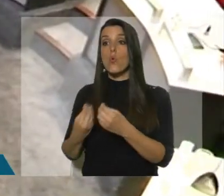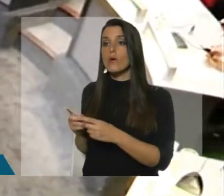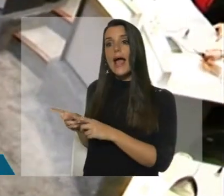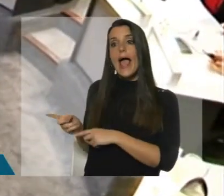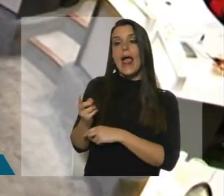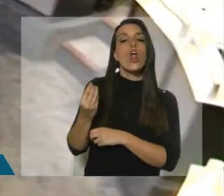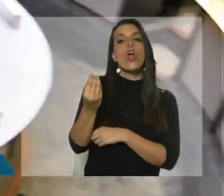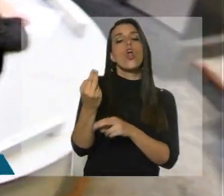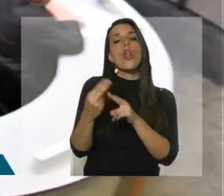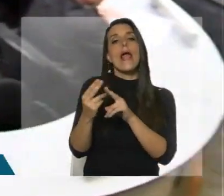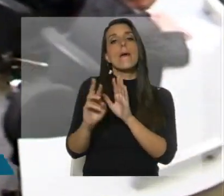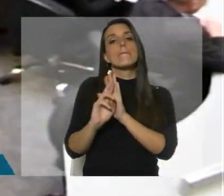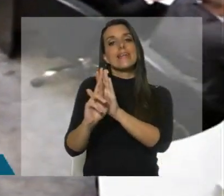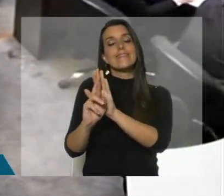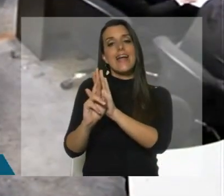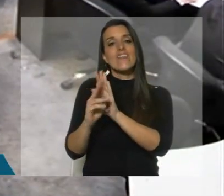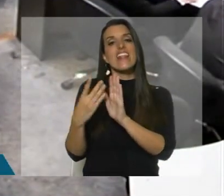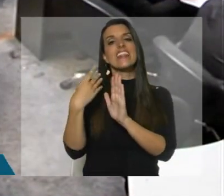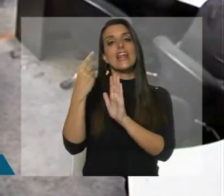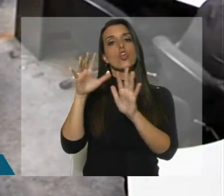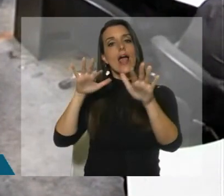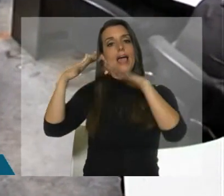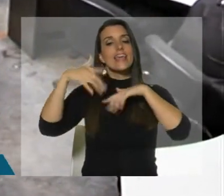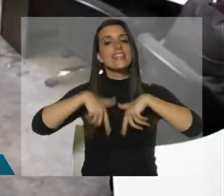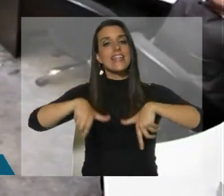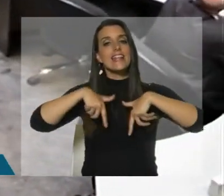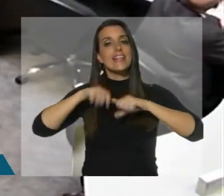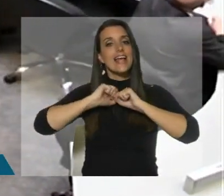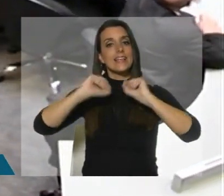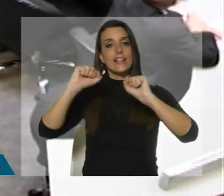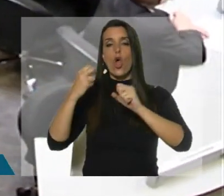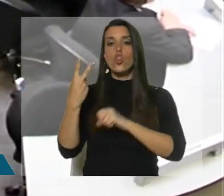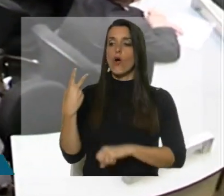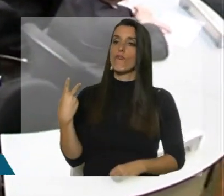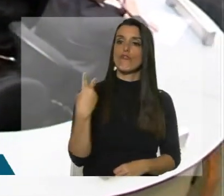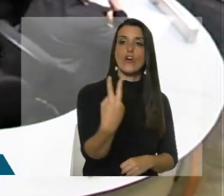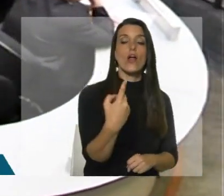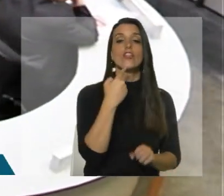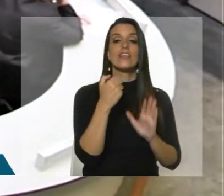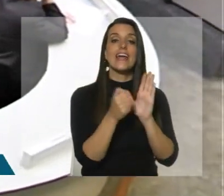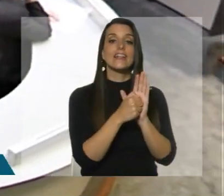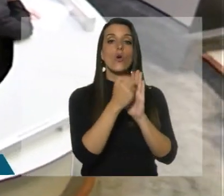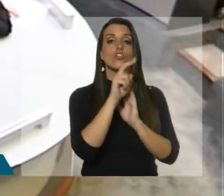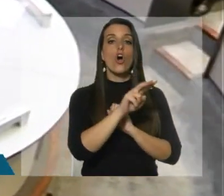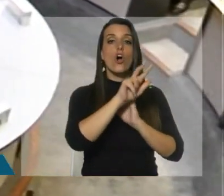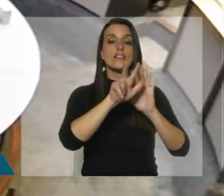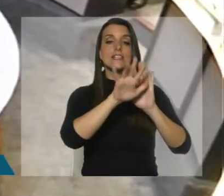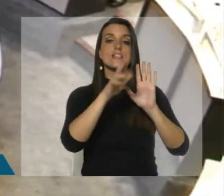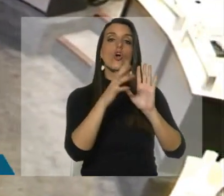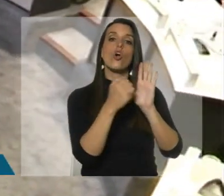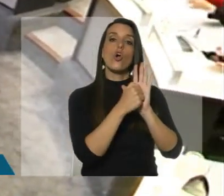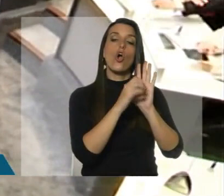prosecretario de la intendencia y el director de desarrollo ambiental Esto está regulado en el artículo 285 de la Constitución